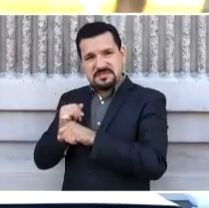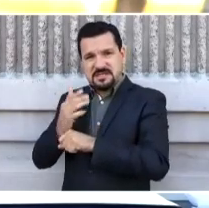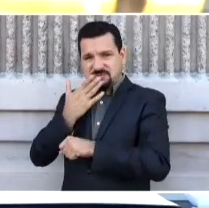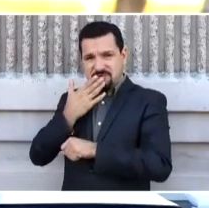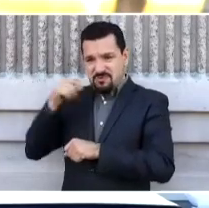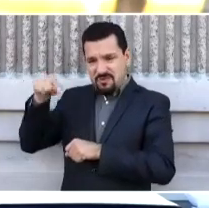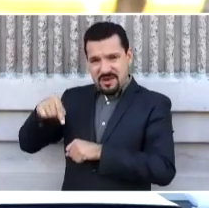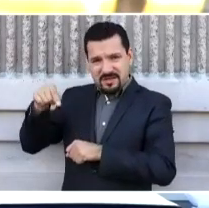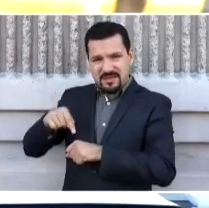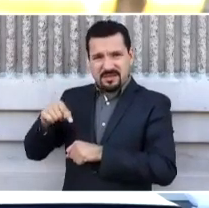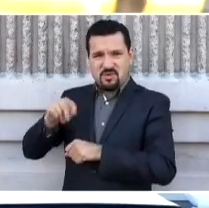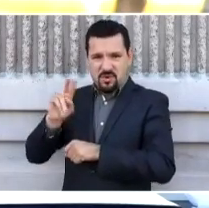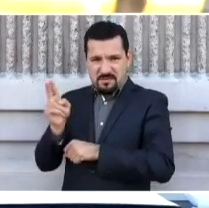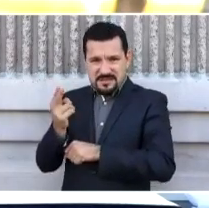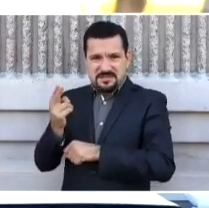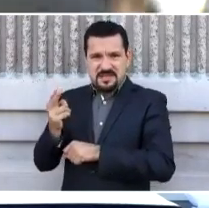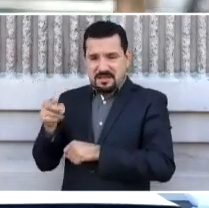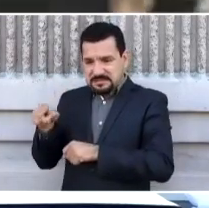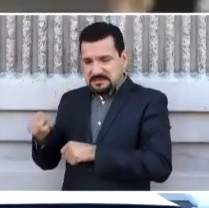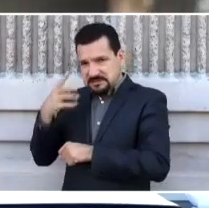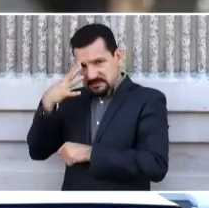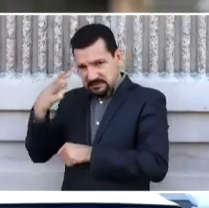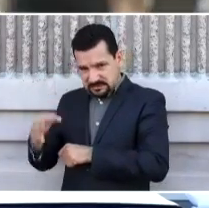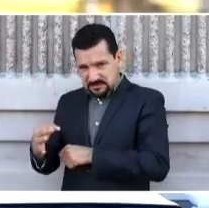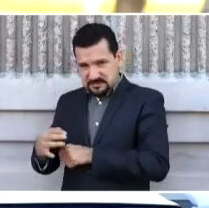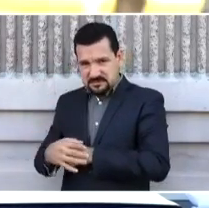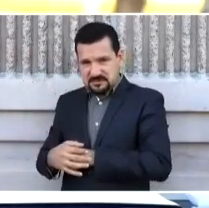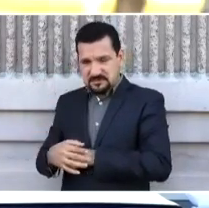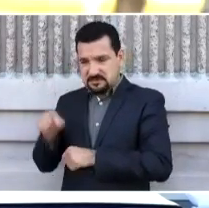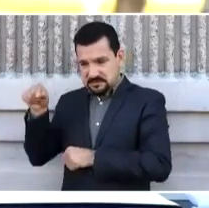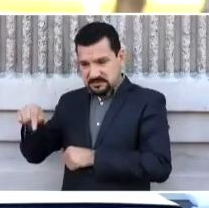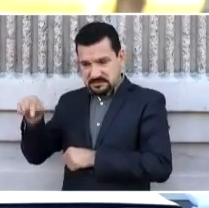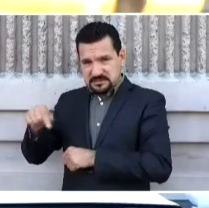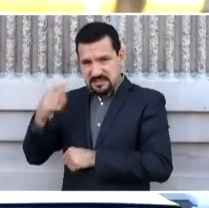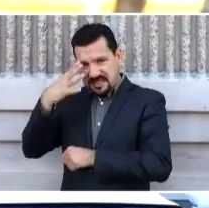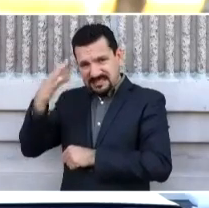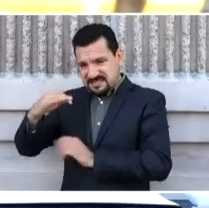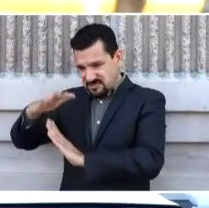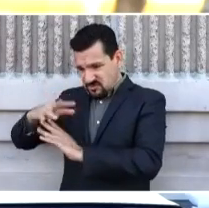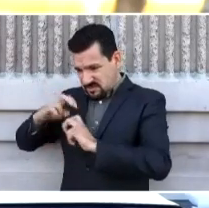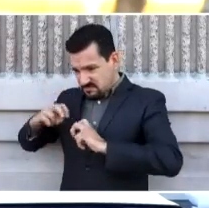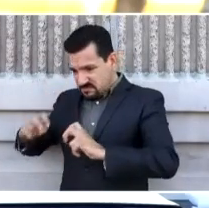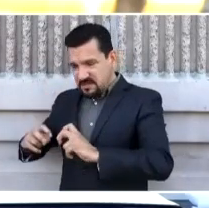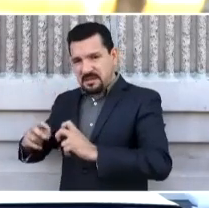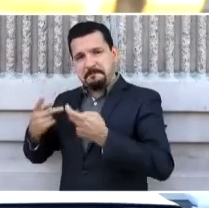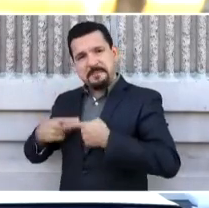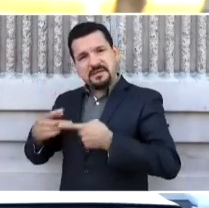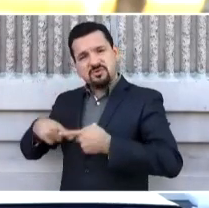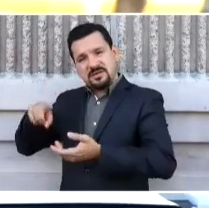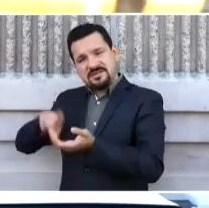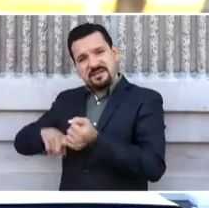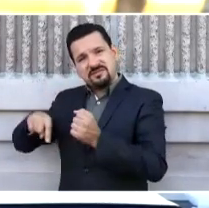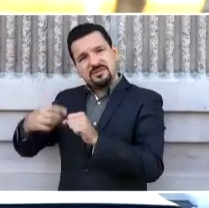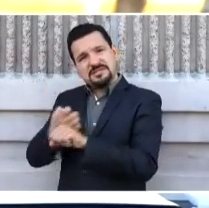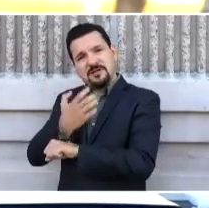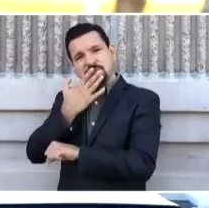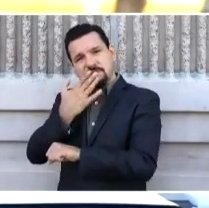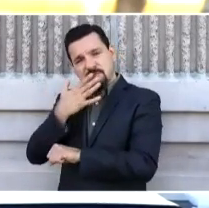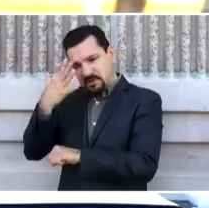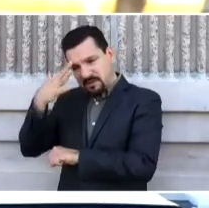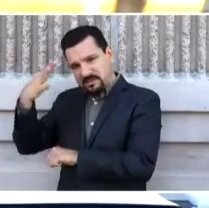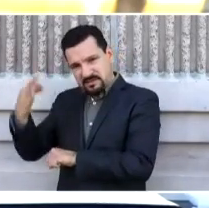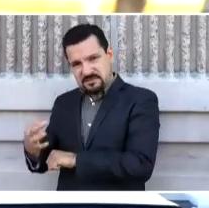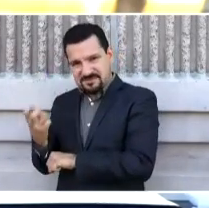estado sustentadas en lo que académicos sonorenses le han dicho.